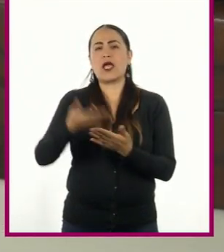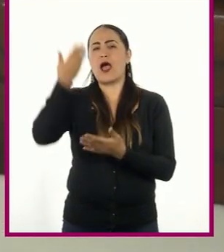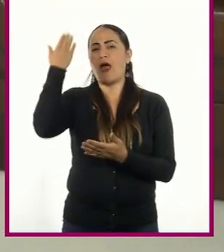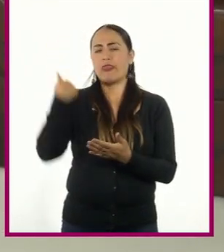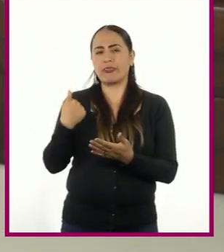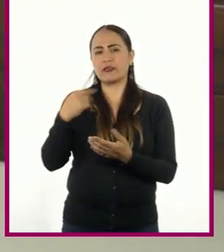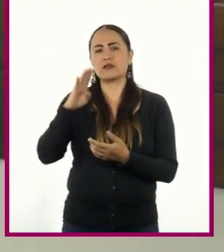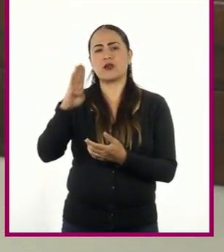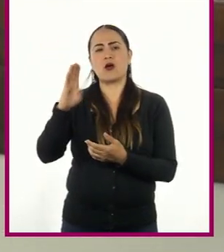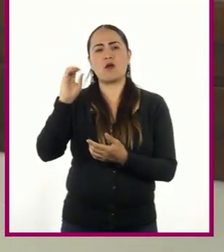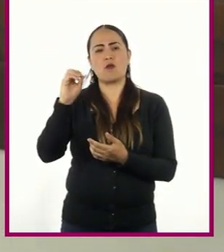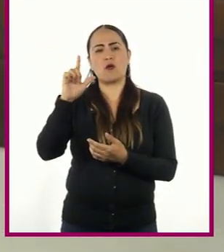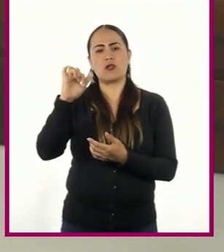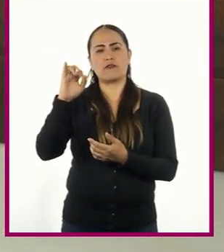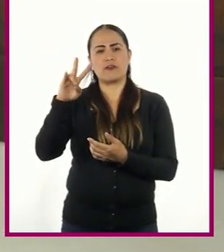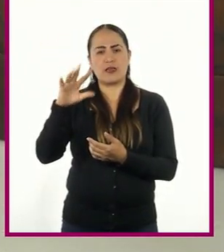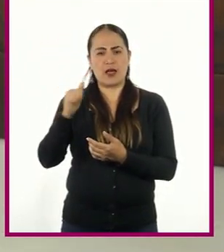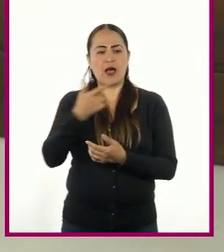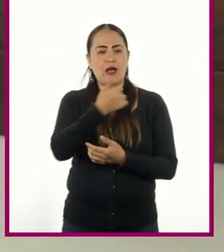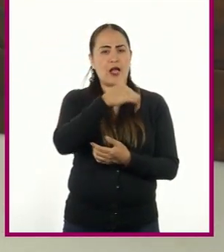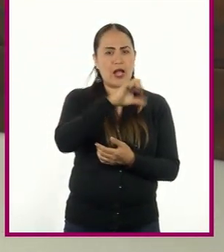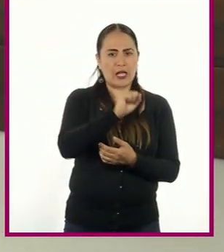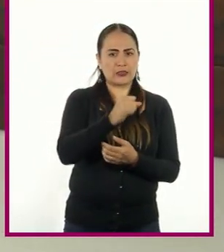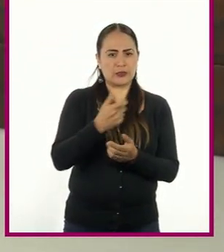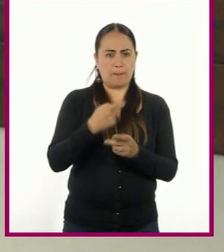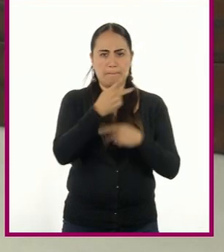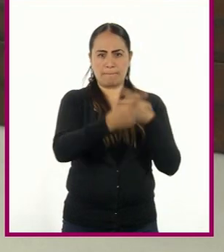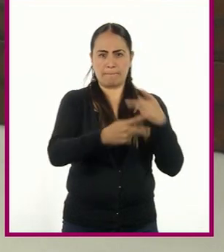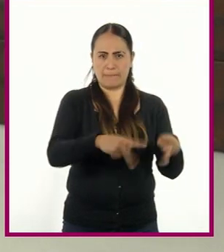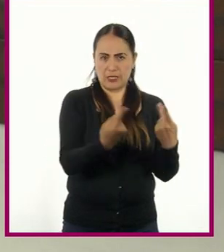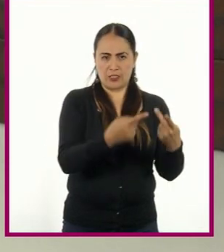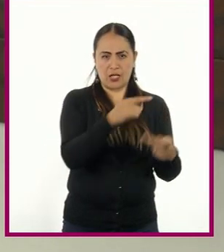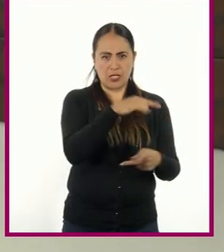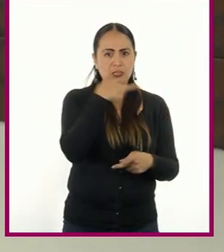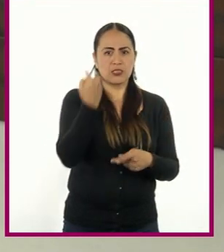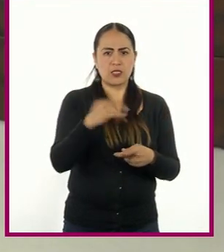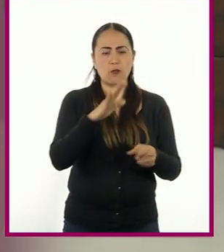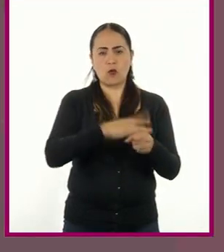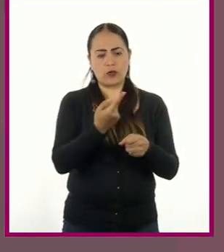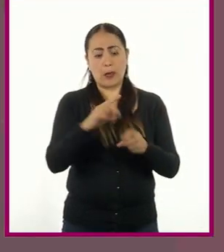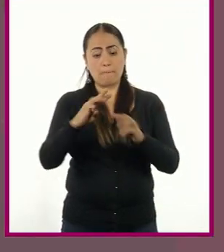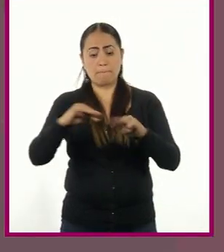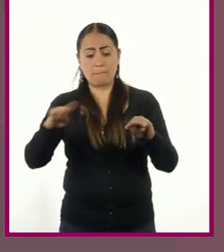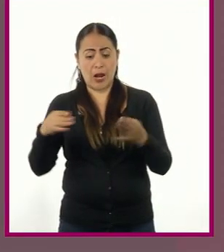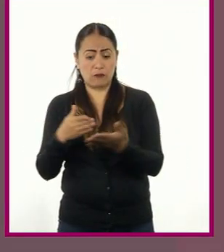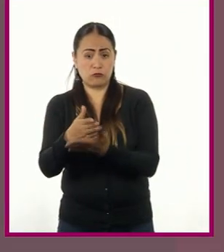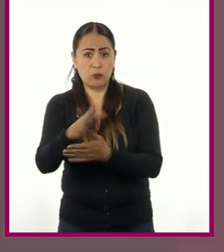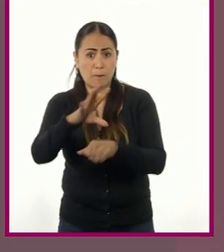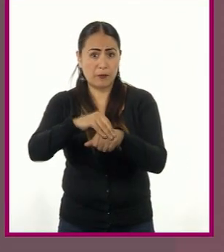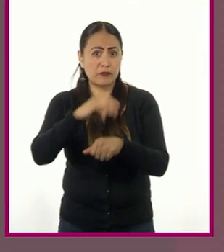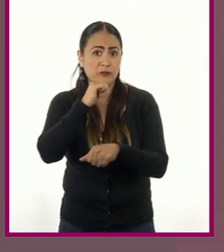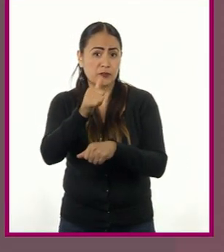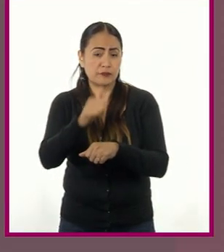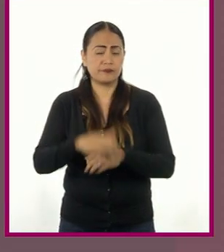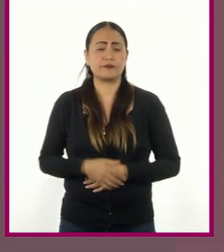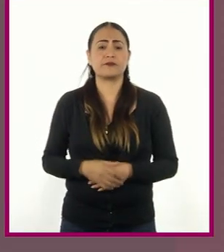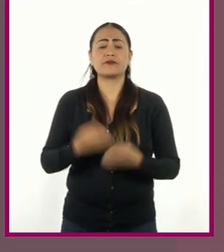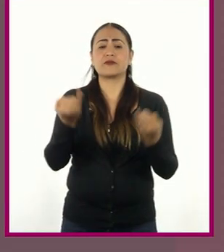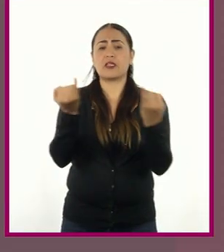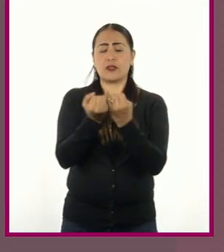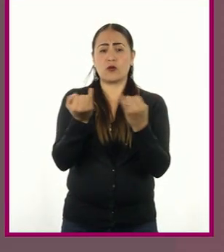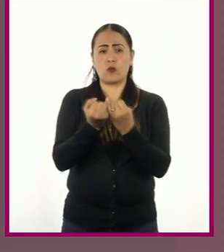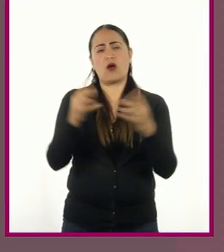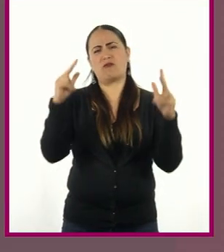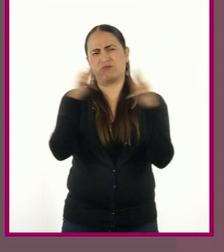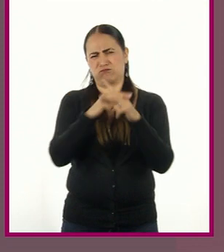Bolivia rechaza vender gas natural a Chile por la cuestión de la salida al mar. Otro caso en el que las disputas territoriales